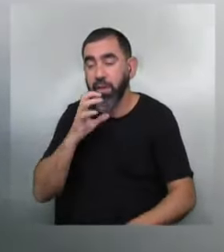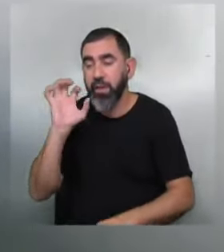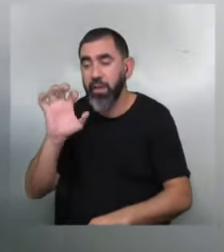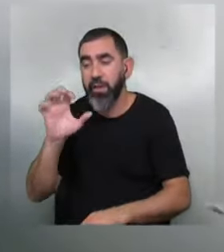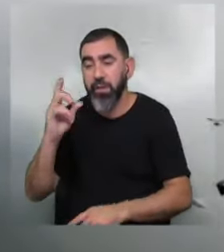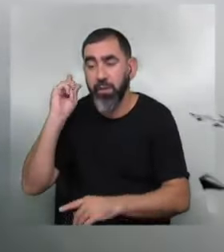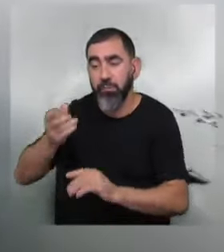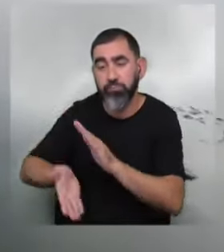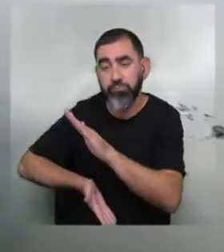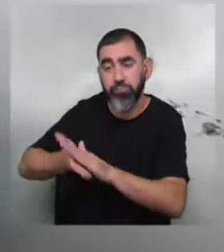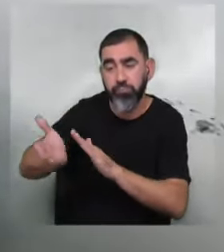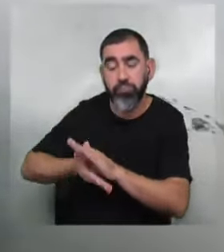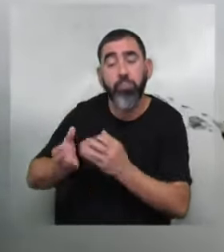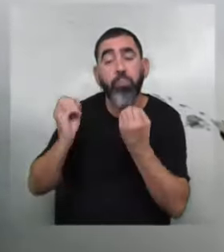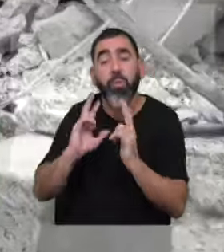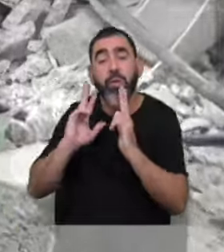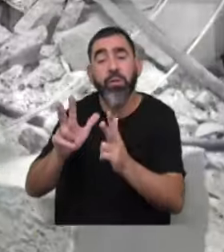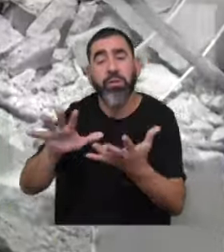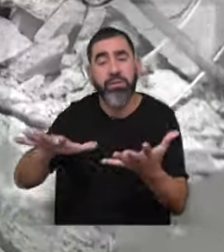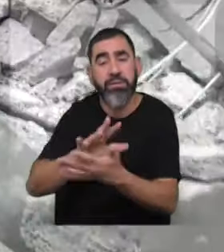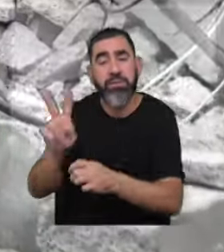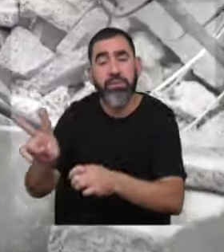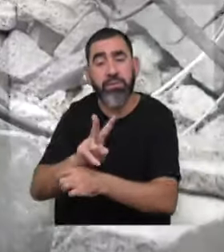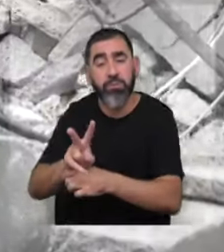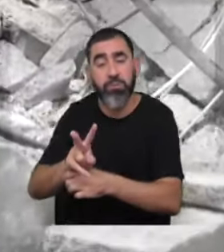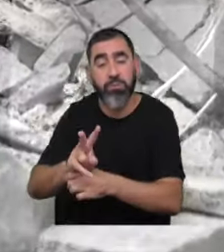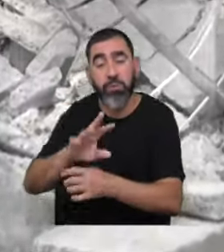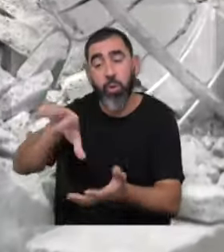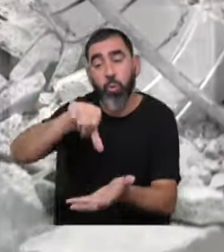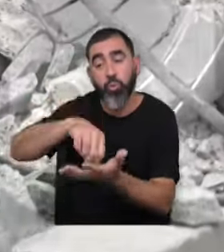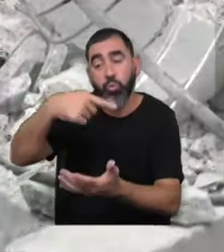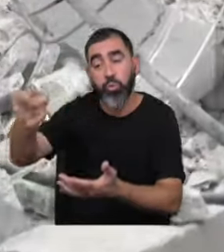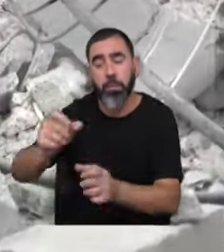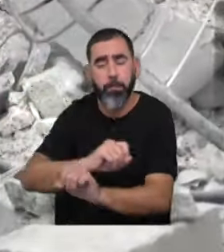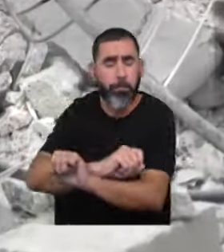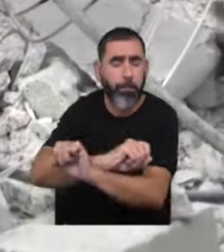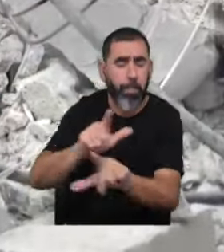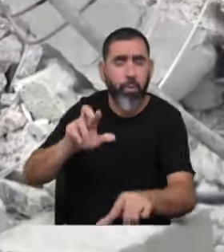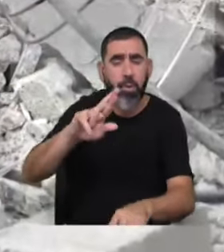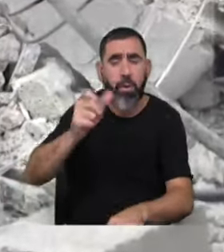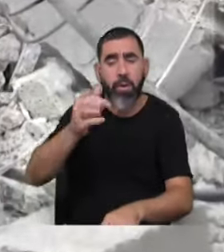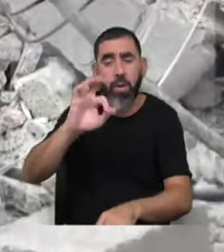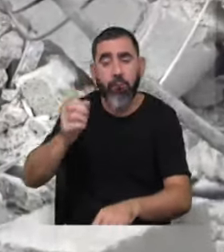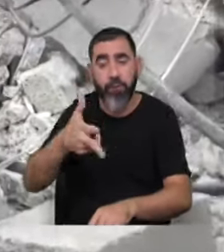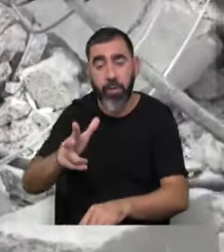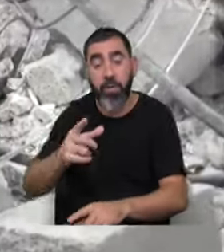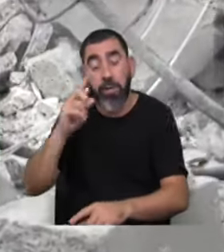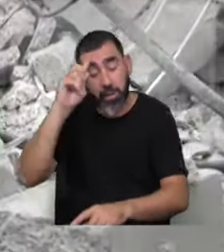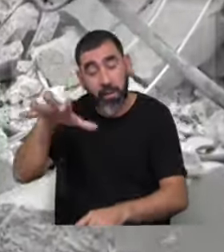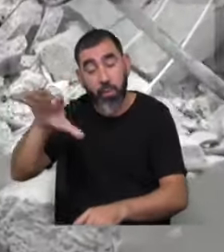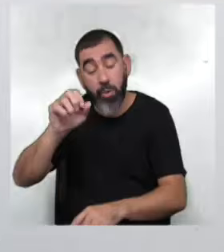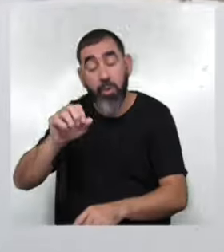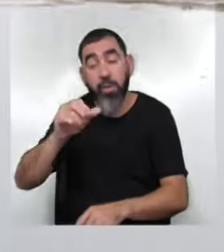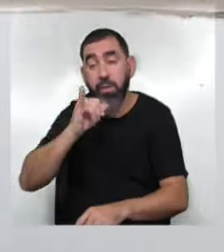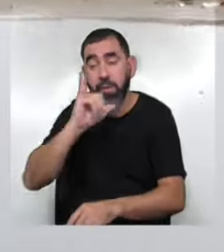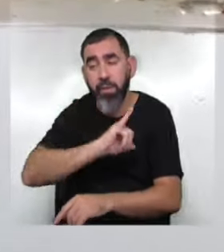de evacuación, ya que aseguró la situación en Al-Mawasi es mucho peor que en Rafah, y recordó que UNICEF denunció